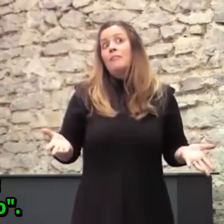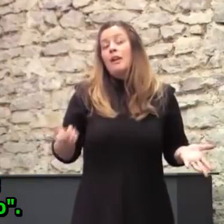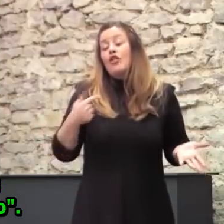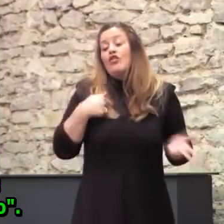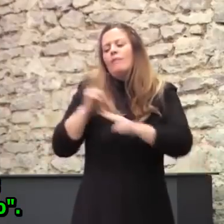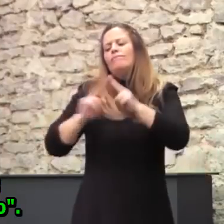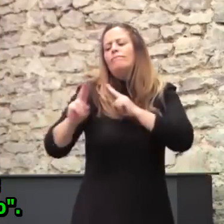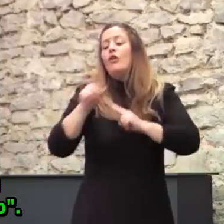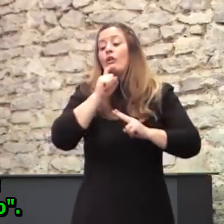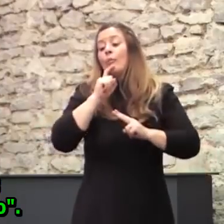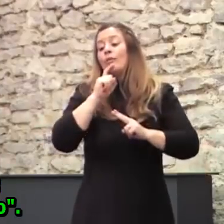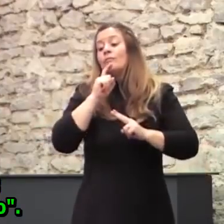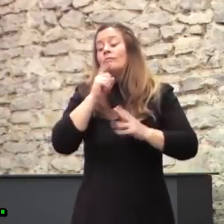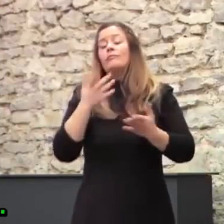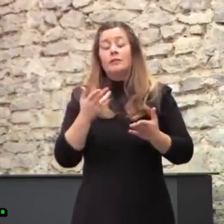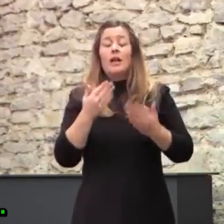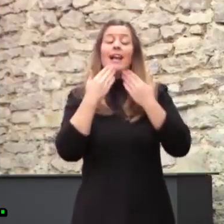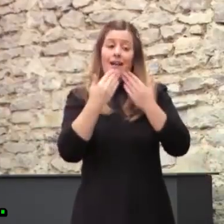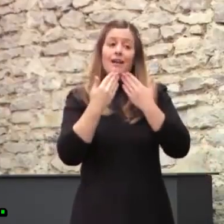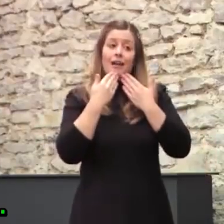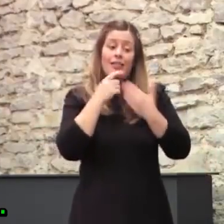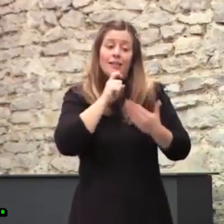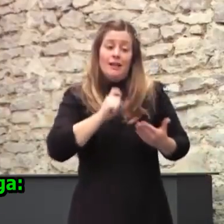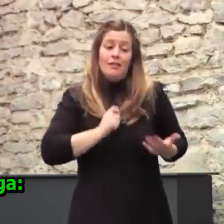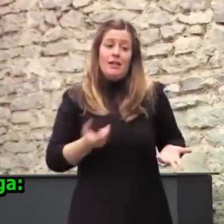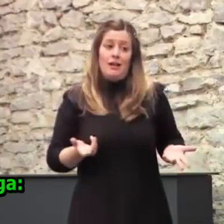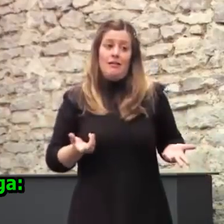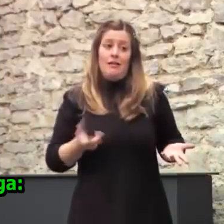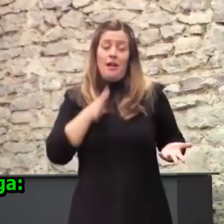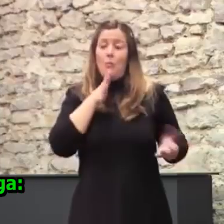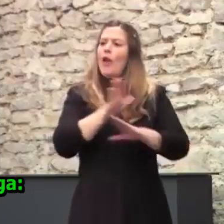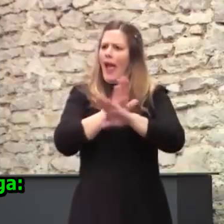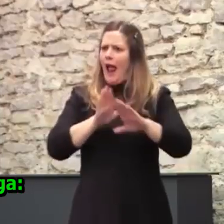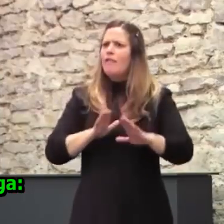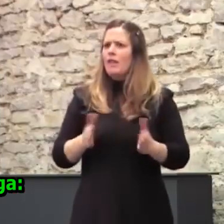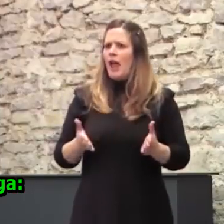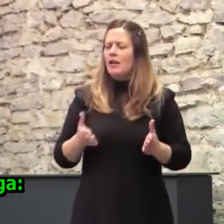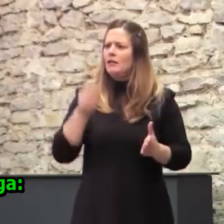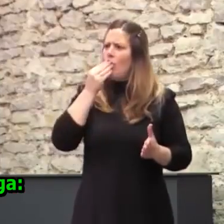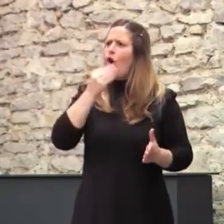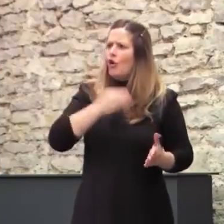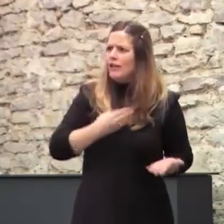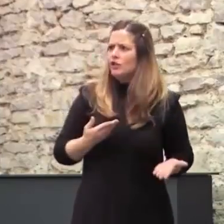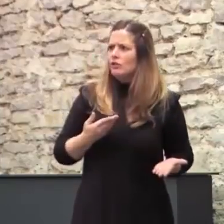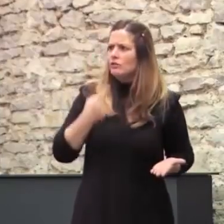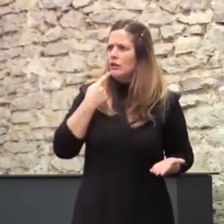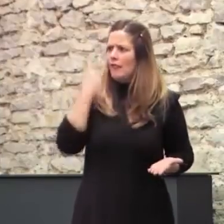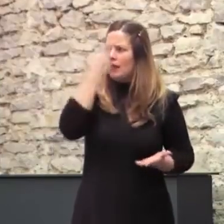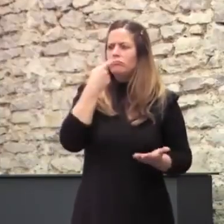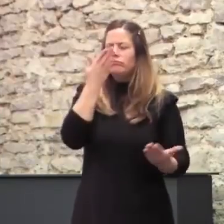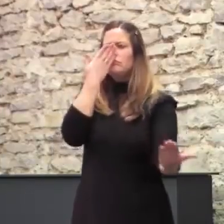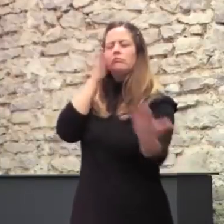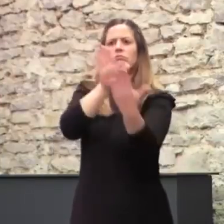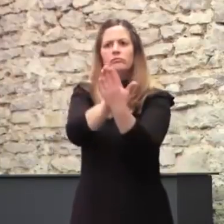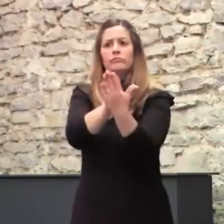reacción fue decir, pues mira, muchas gracias por decírmelo. La verdad es que es una honestidad que alguien te mire a la cara y te diga, ya no te quiero. Es de las cosas